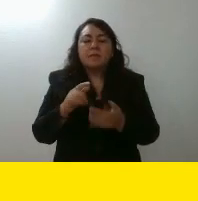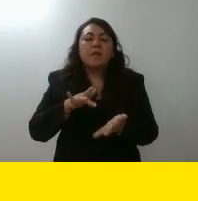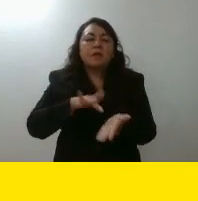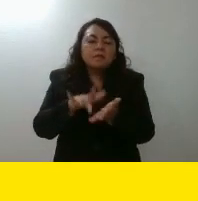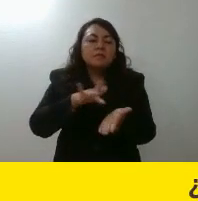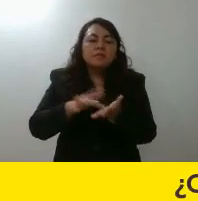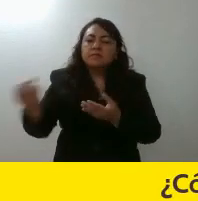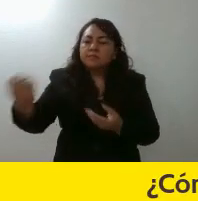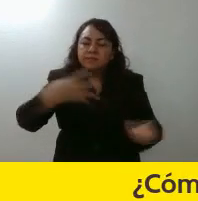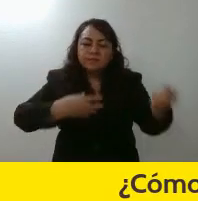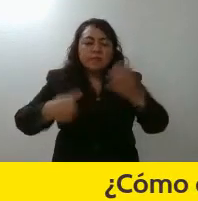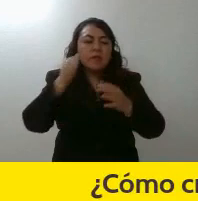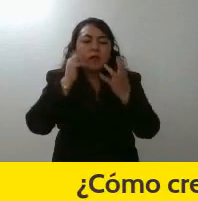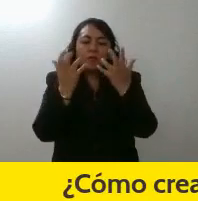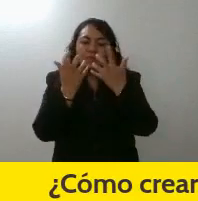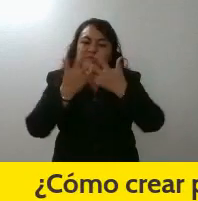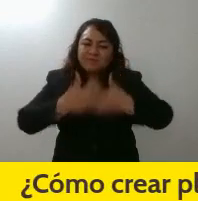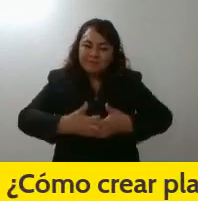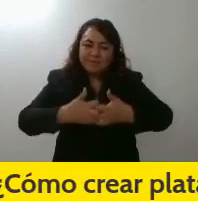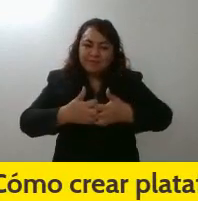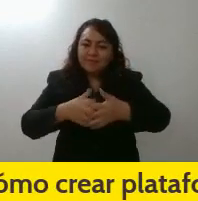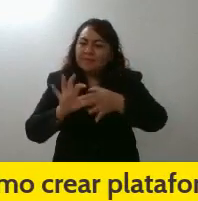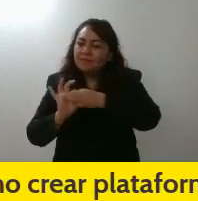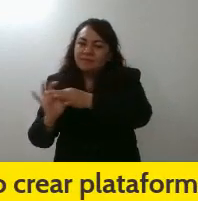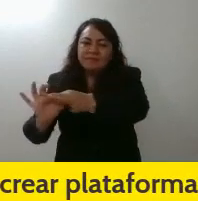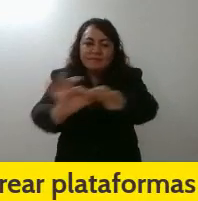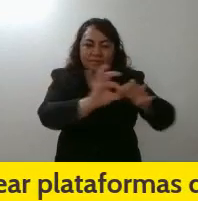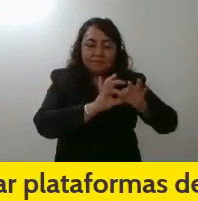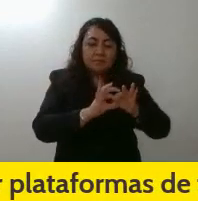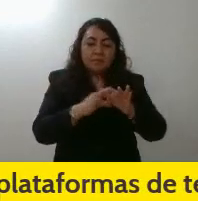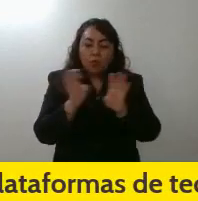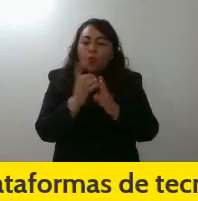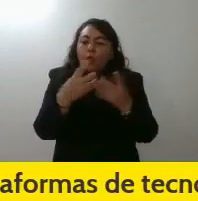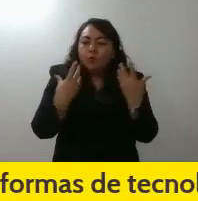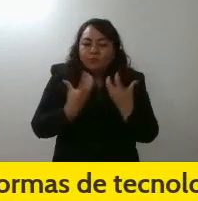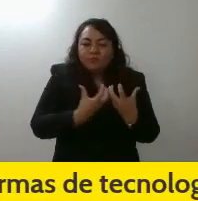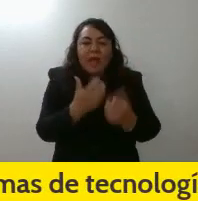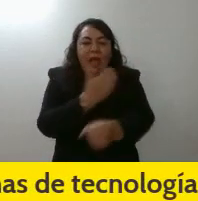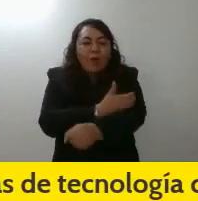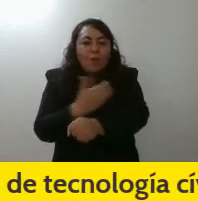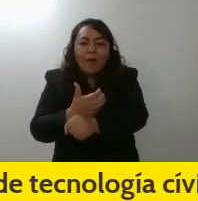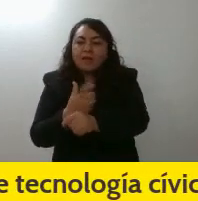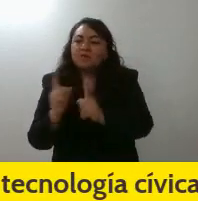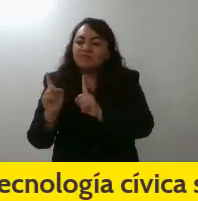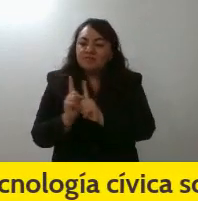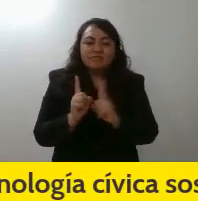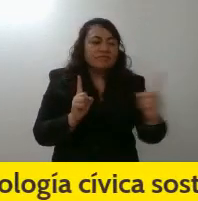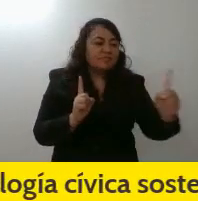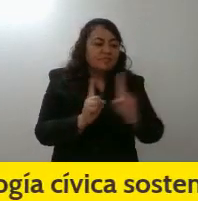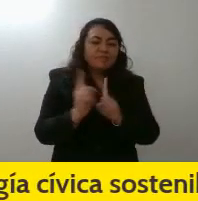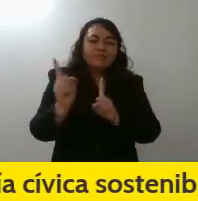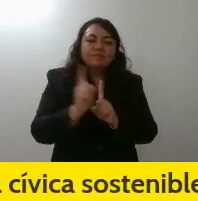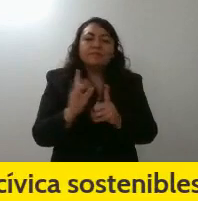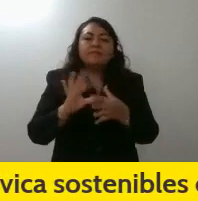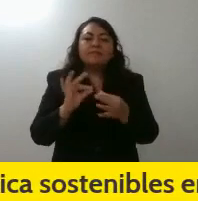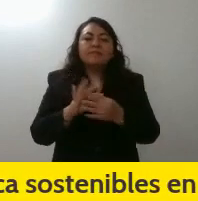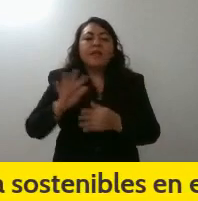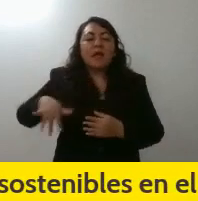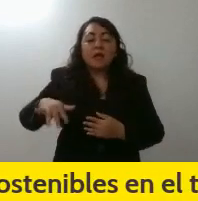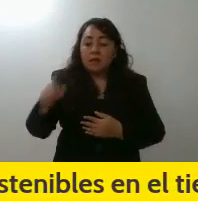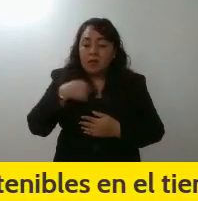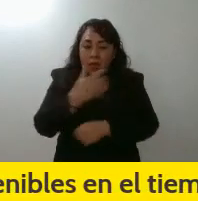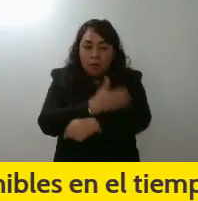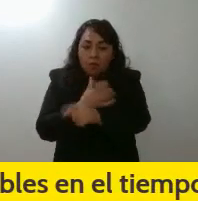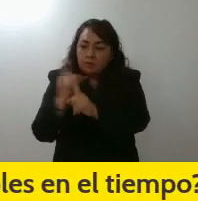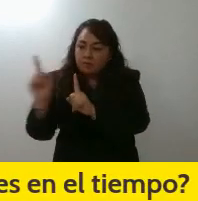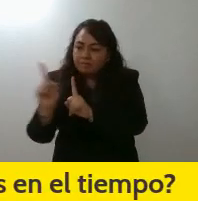mejor modelo y articulando. Mi mensaje va por sigamos acompañándonos. Esto que me quedaba de la charla anterior de Elena. Sigamos